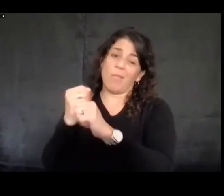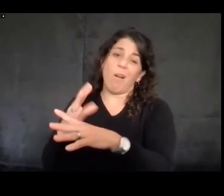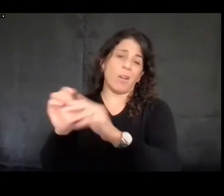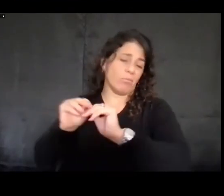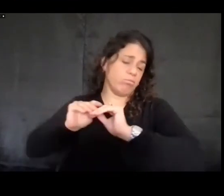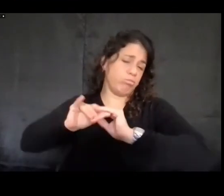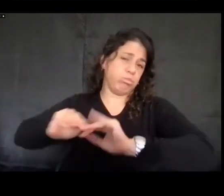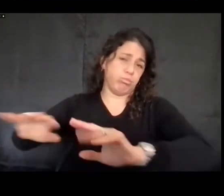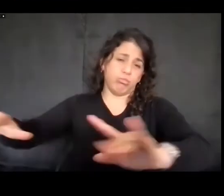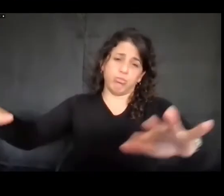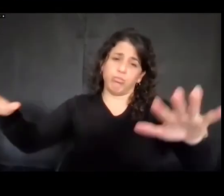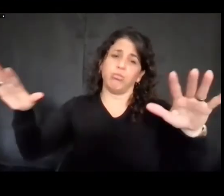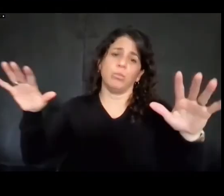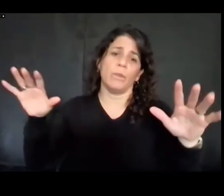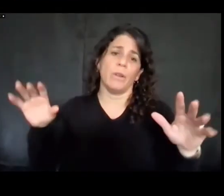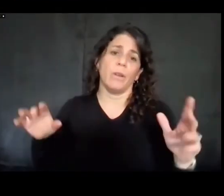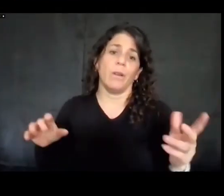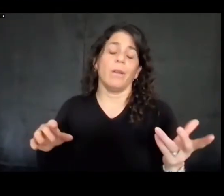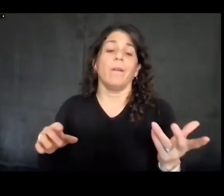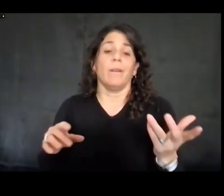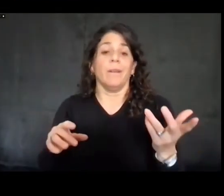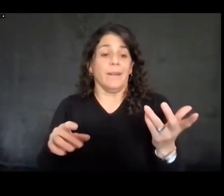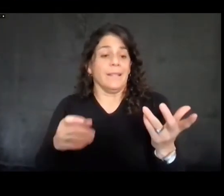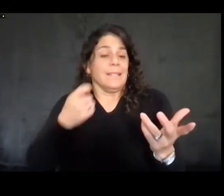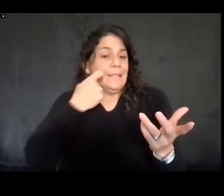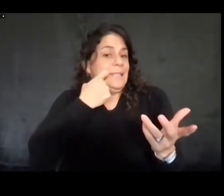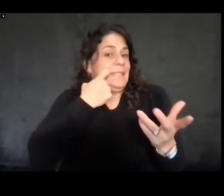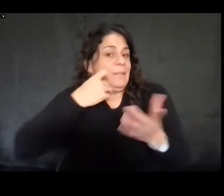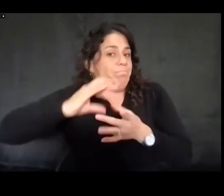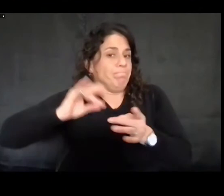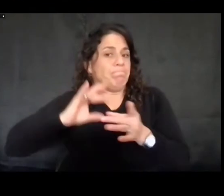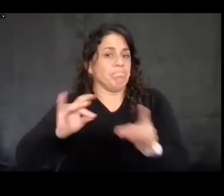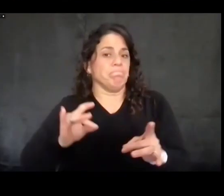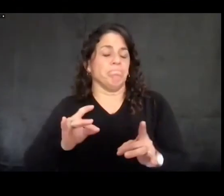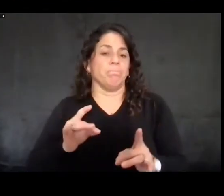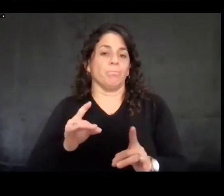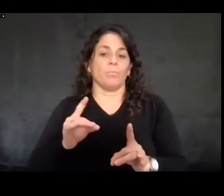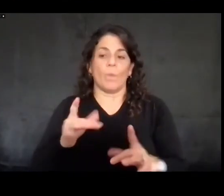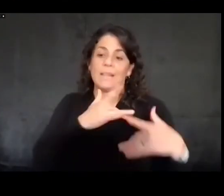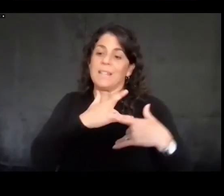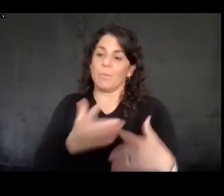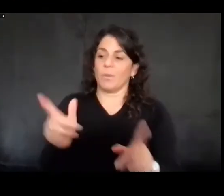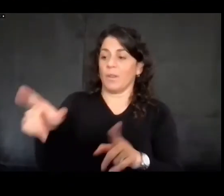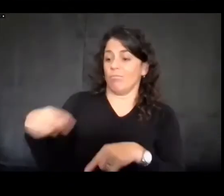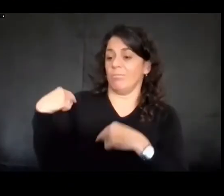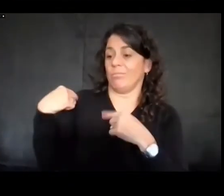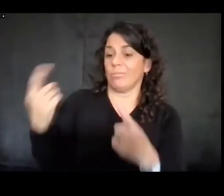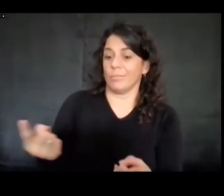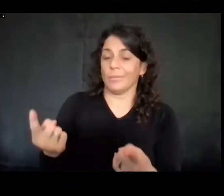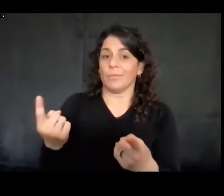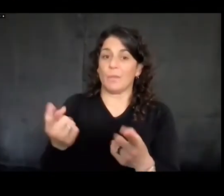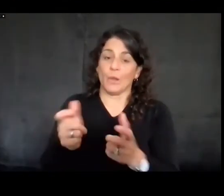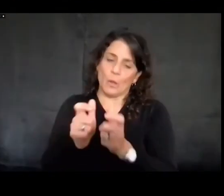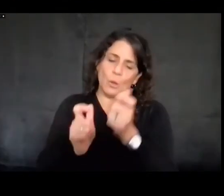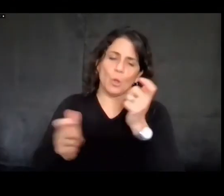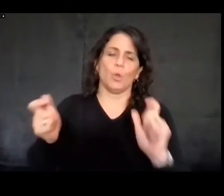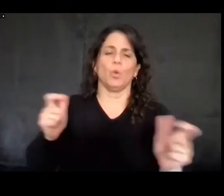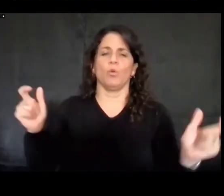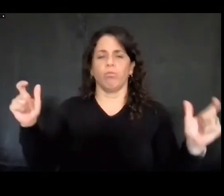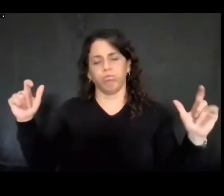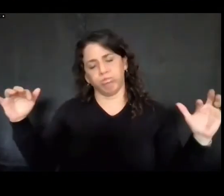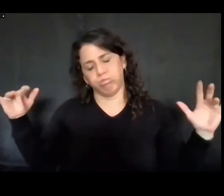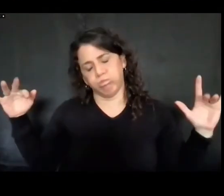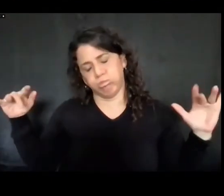un lugar de propagación del vino y lo que usted ha sido una gran